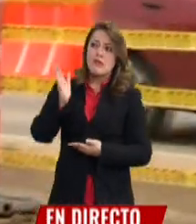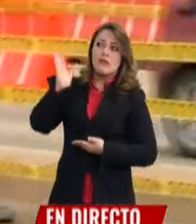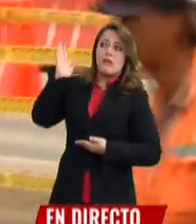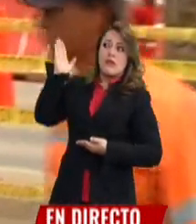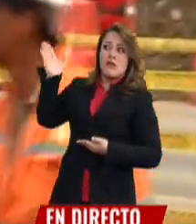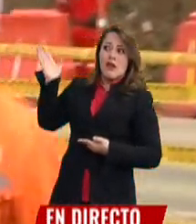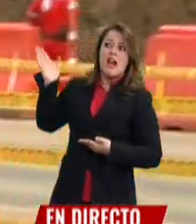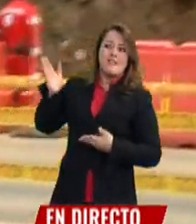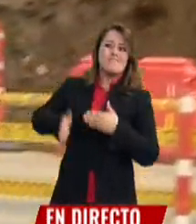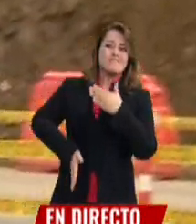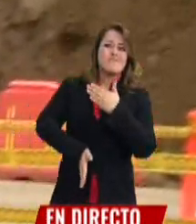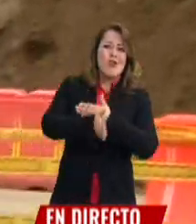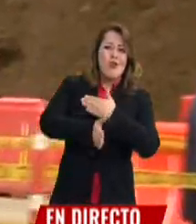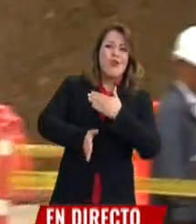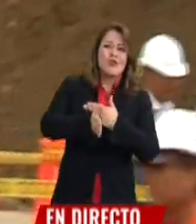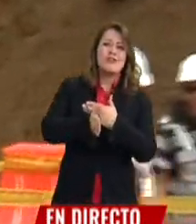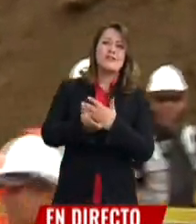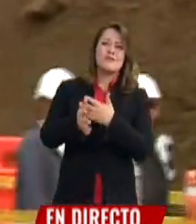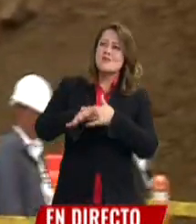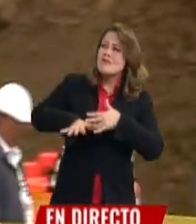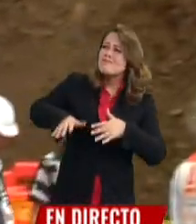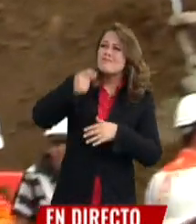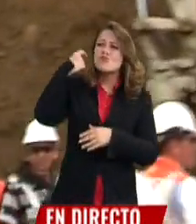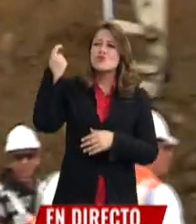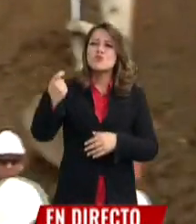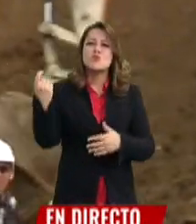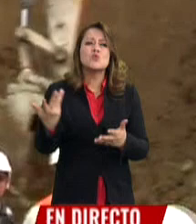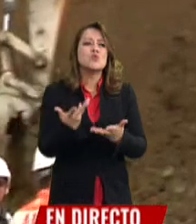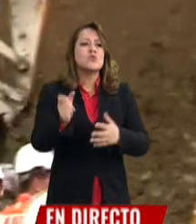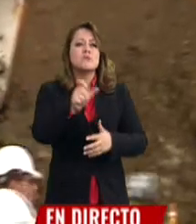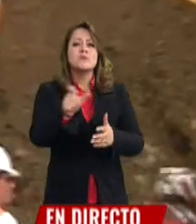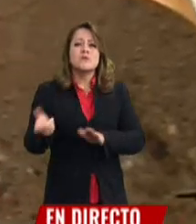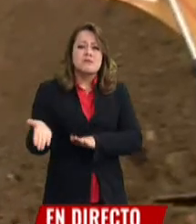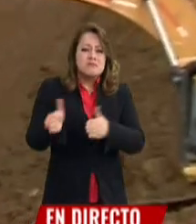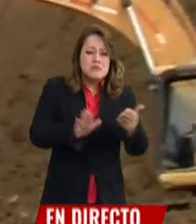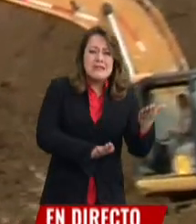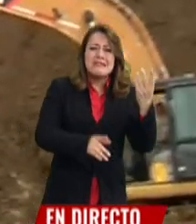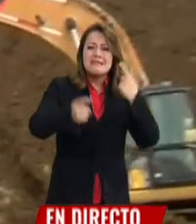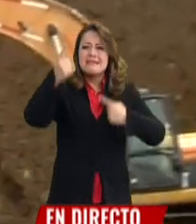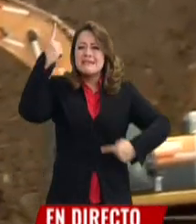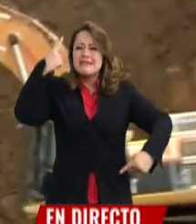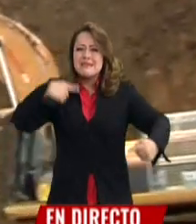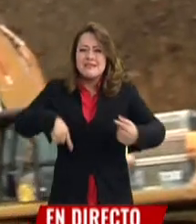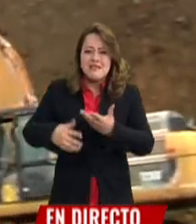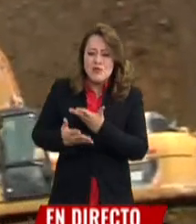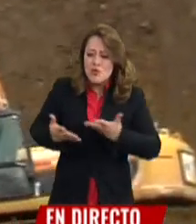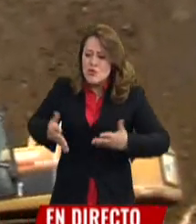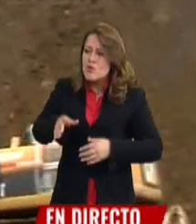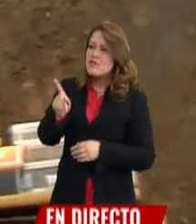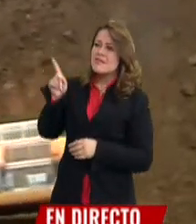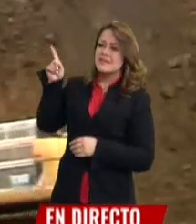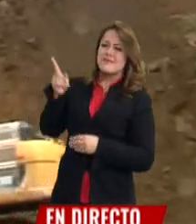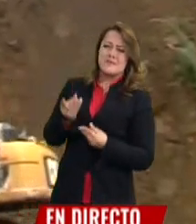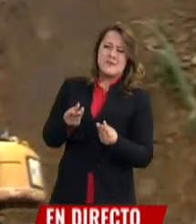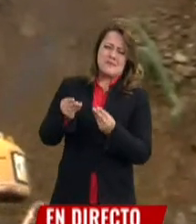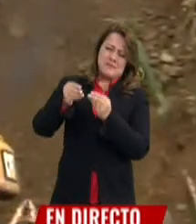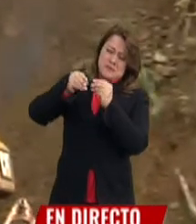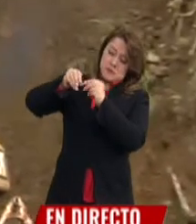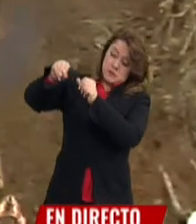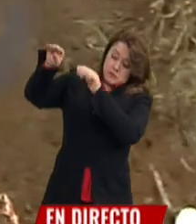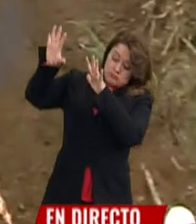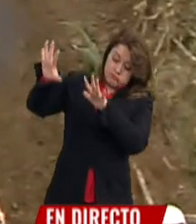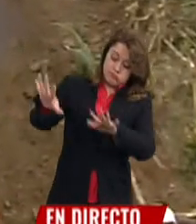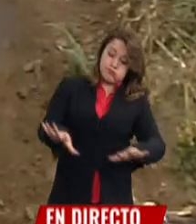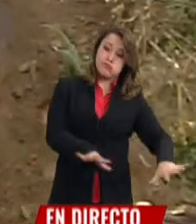cómo a esta hora maquinaria pesada trabaja en la zona para remover los miles de metros cúbicos de tierra que cayeron sobre la autopista